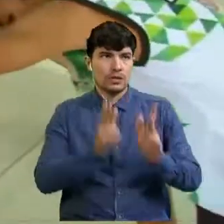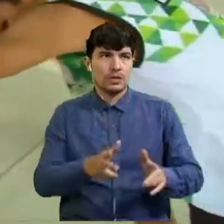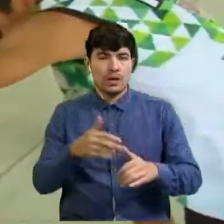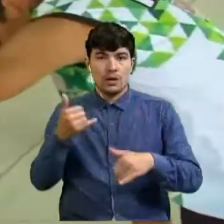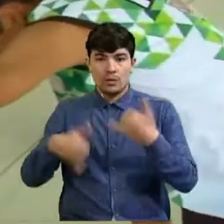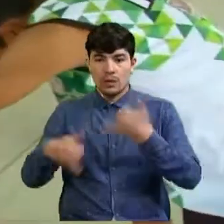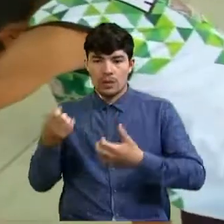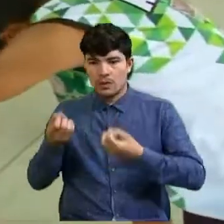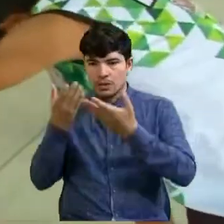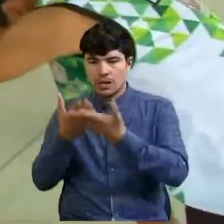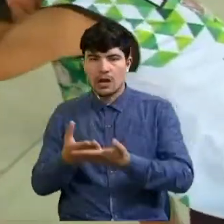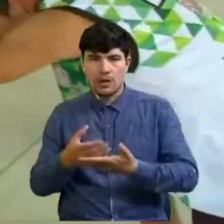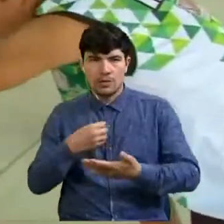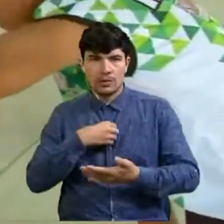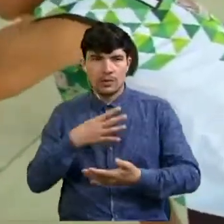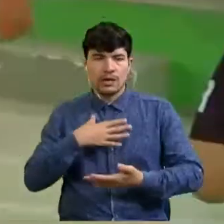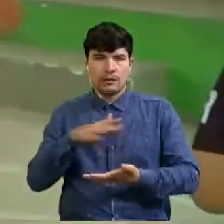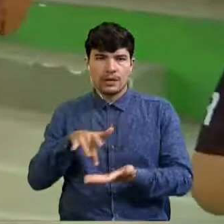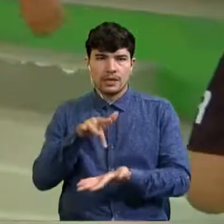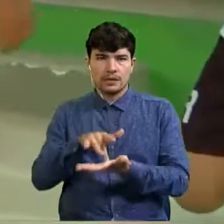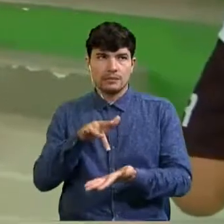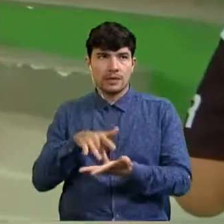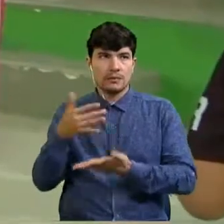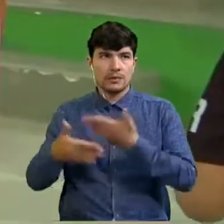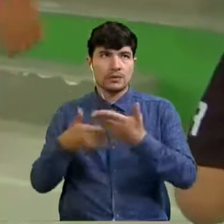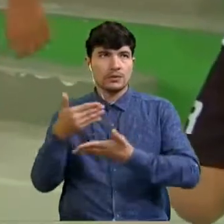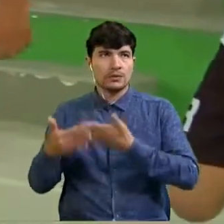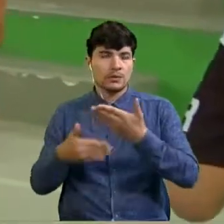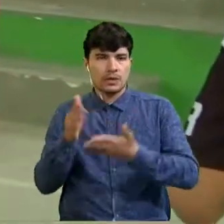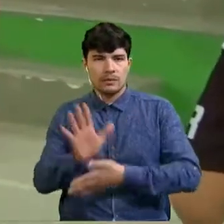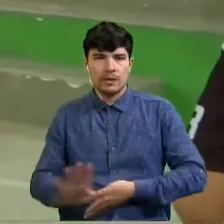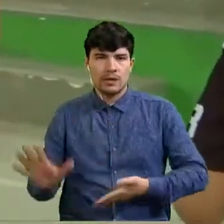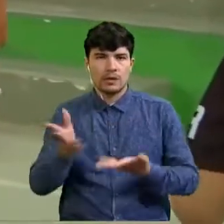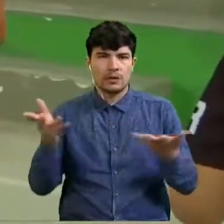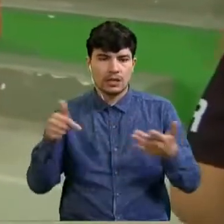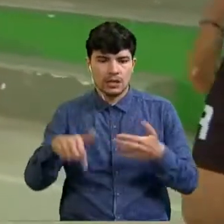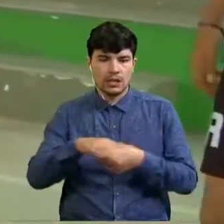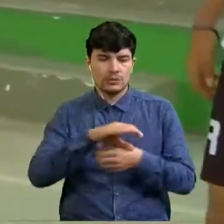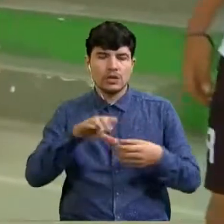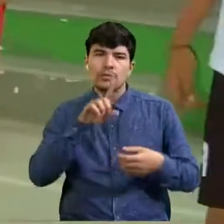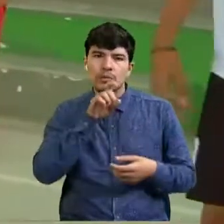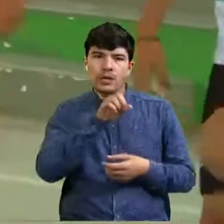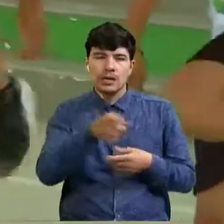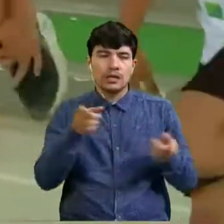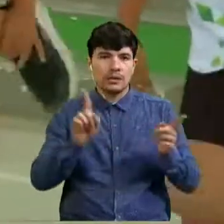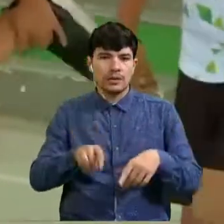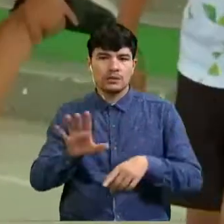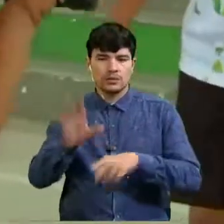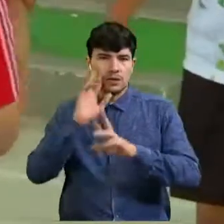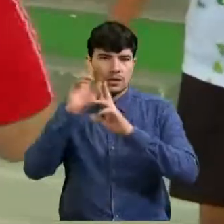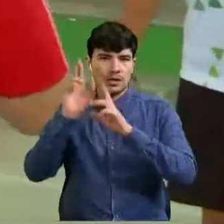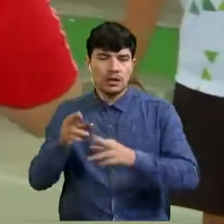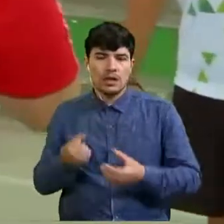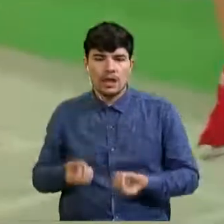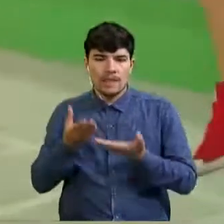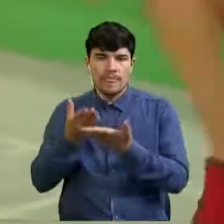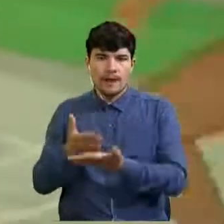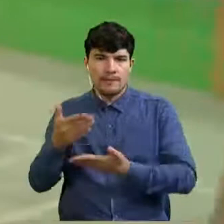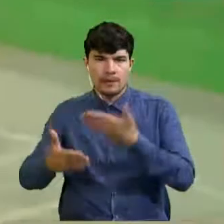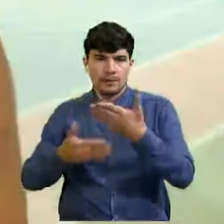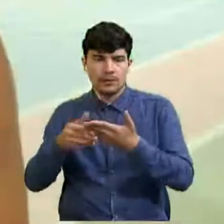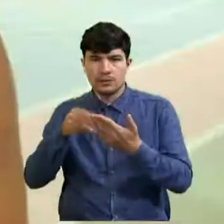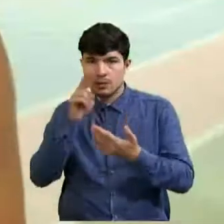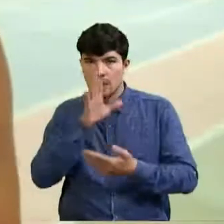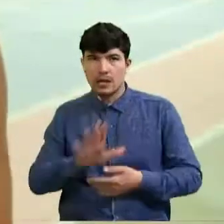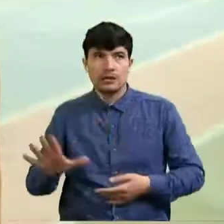dieron la oportunidad a los atletas de participar en la fase departamental llevada a cabo en bucaramanga y su destacado desempeño los llevó a la fase nacional